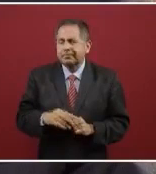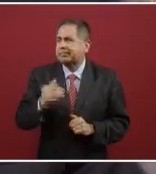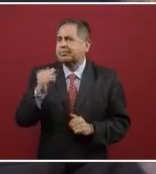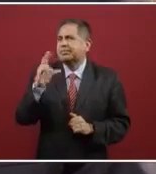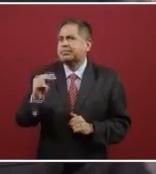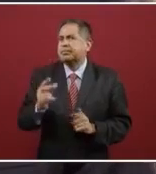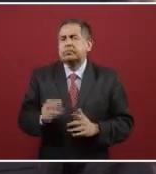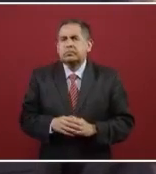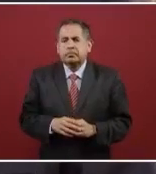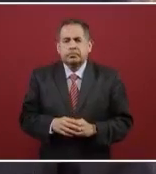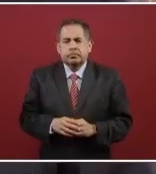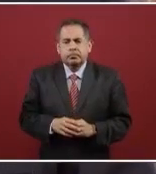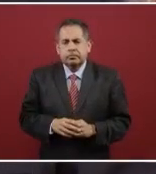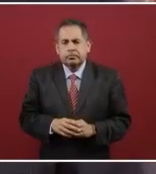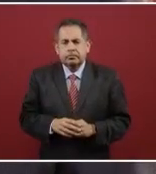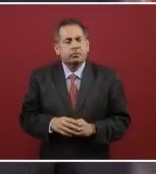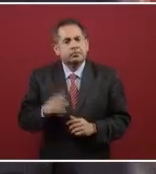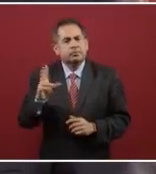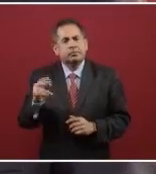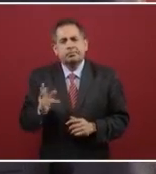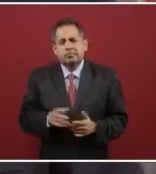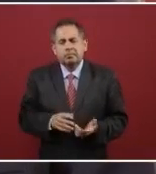no se